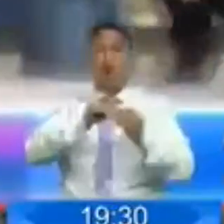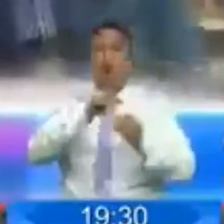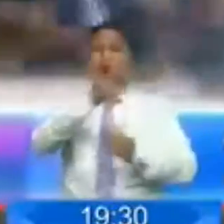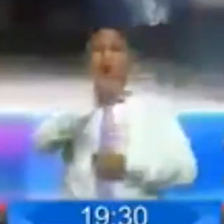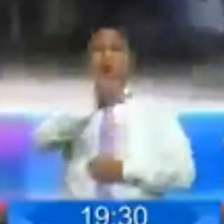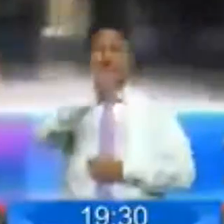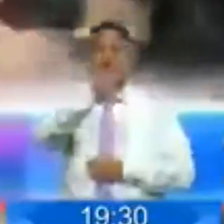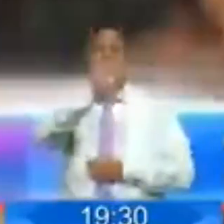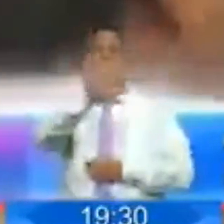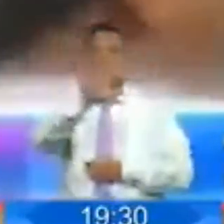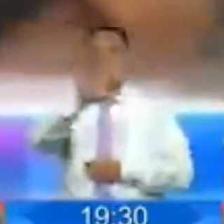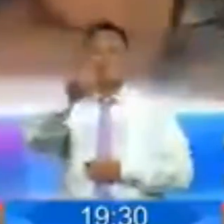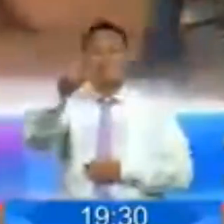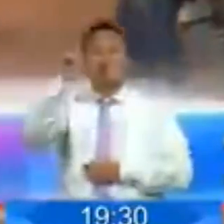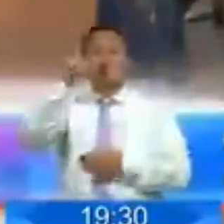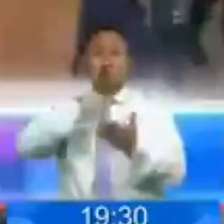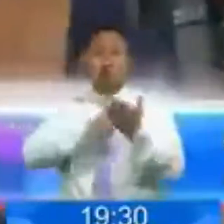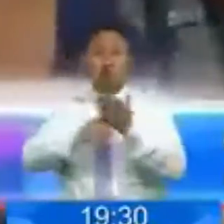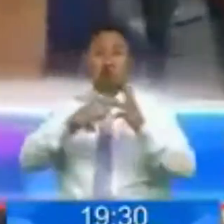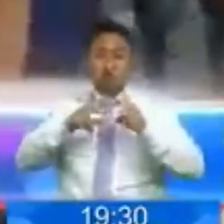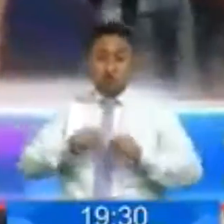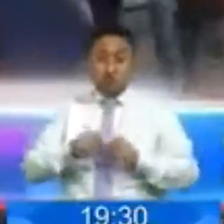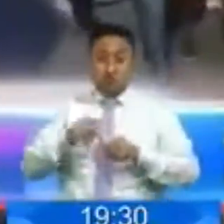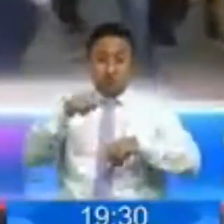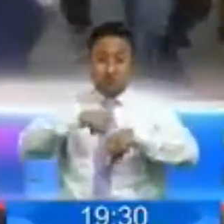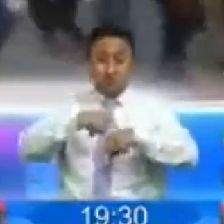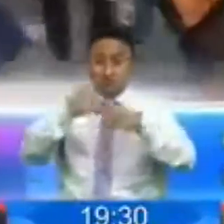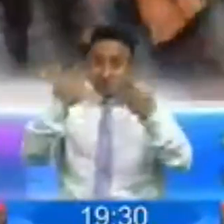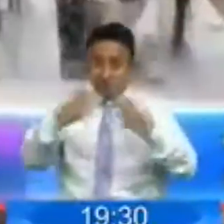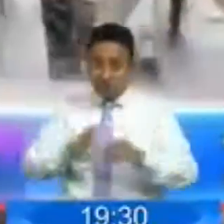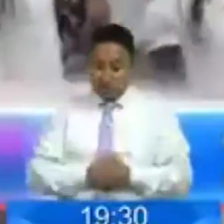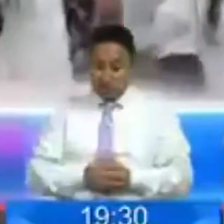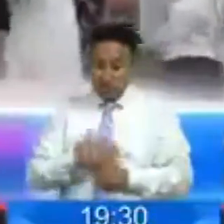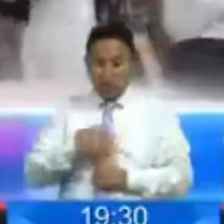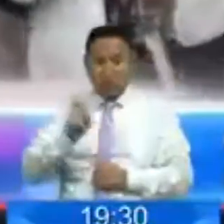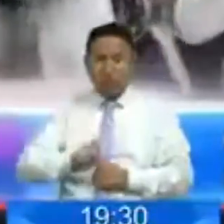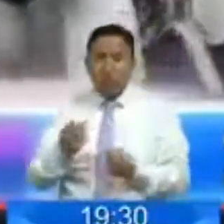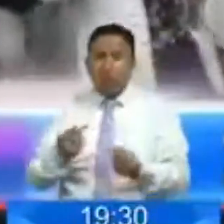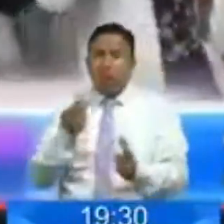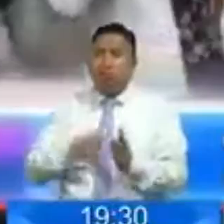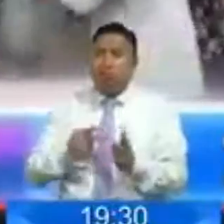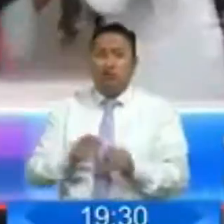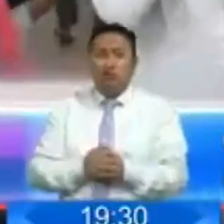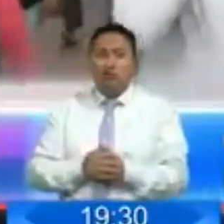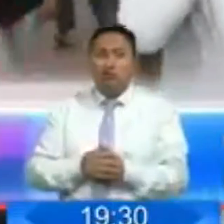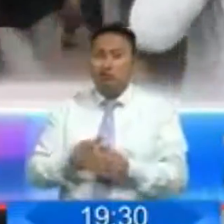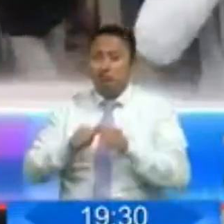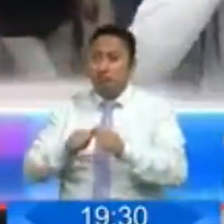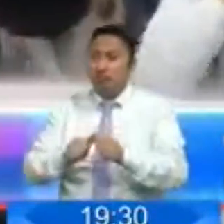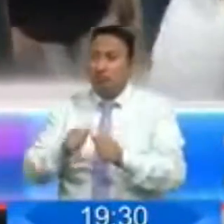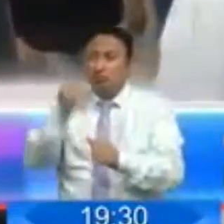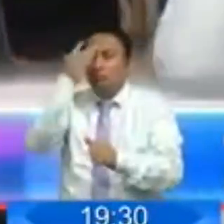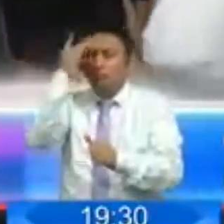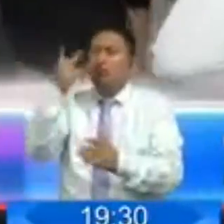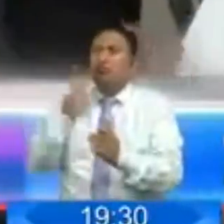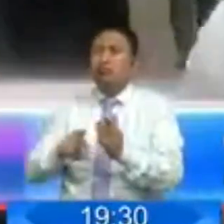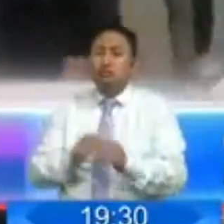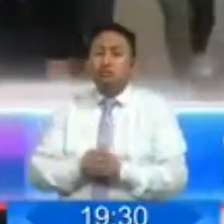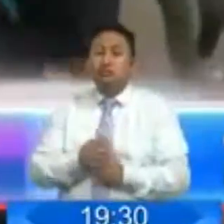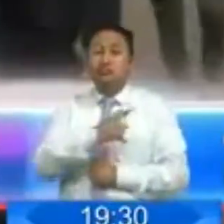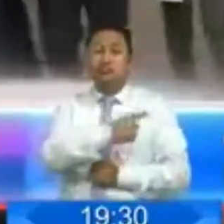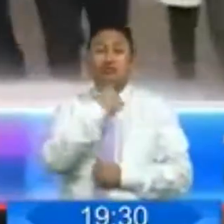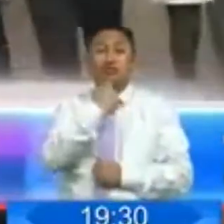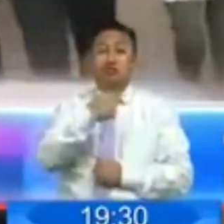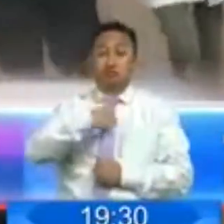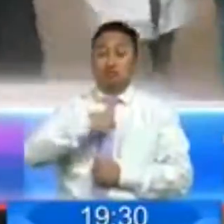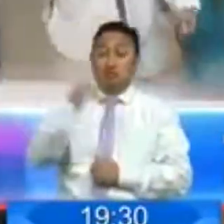345 acordado con el Ministerio de Salud Pública ha concluido. Por lo tanto, exigen respuesta del por qué no se ha derogado esta decisión que, a decir de los estudiantes,